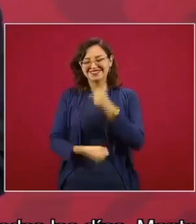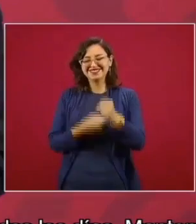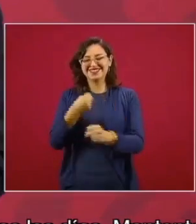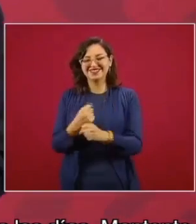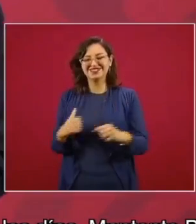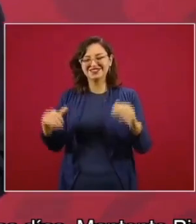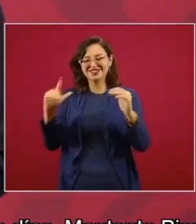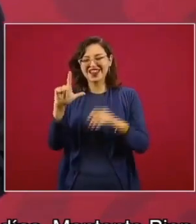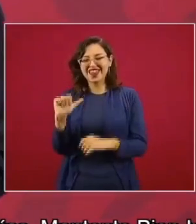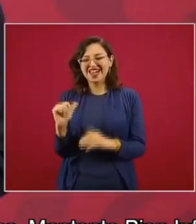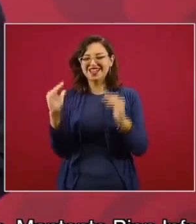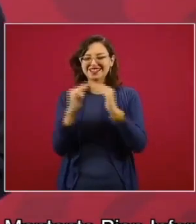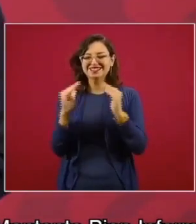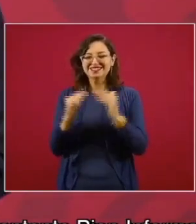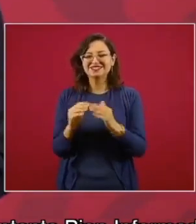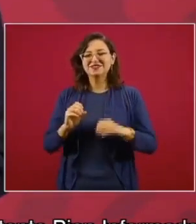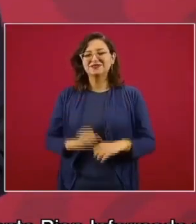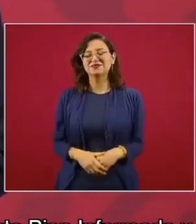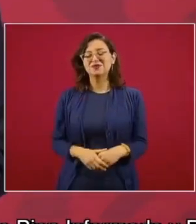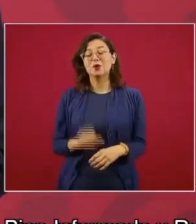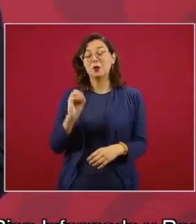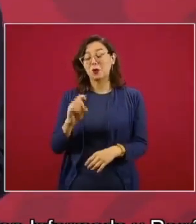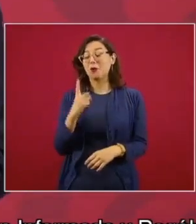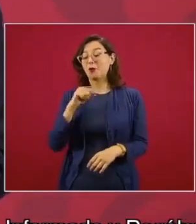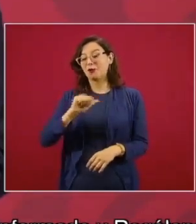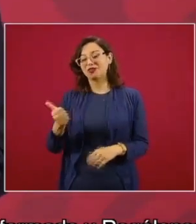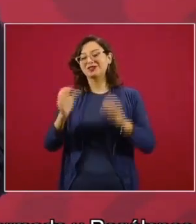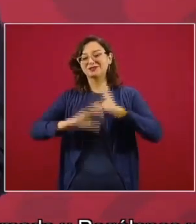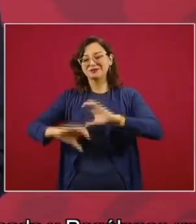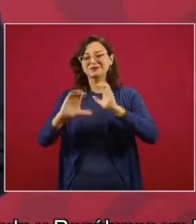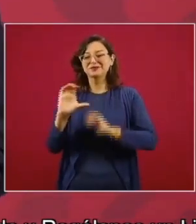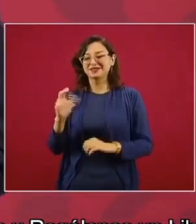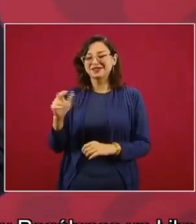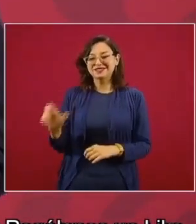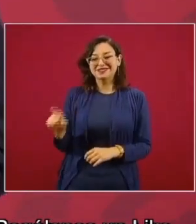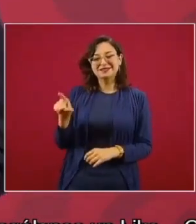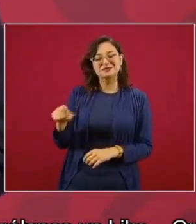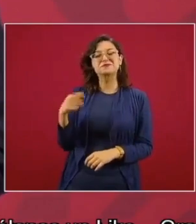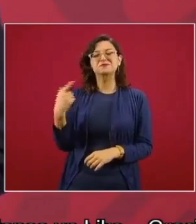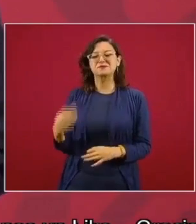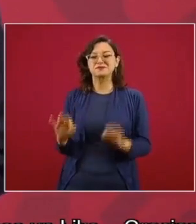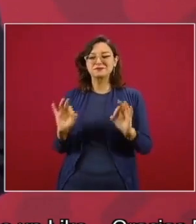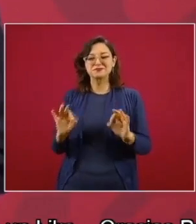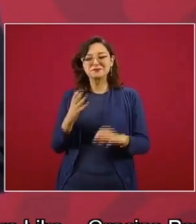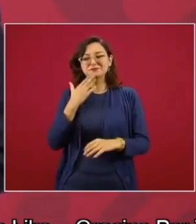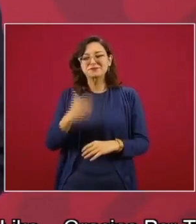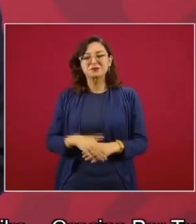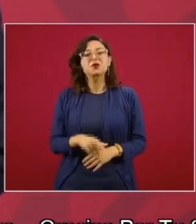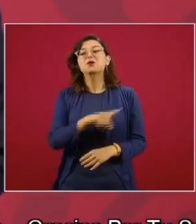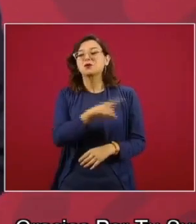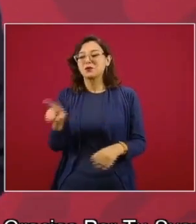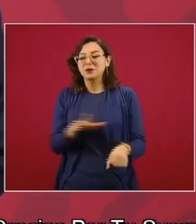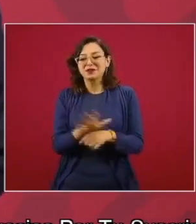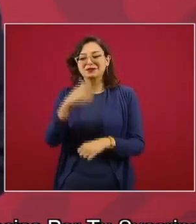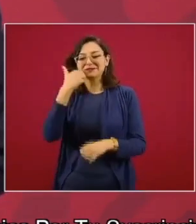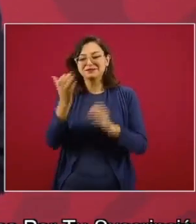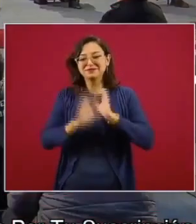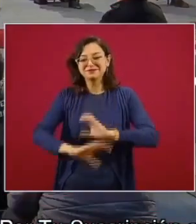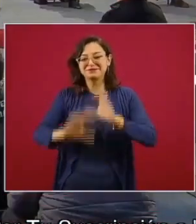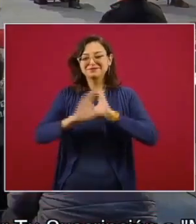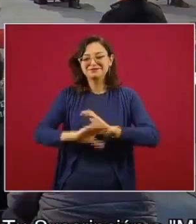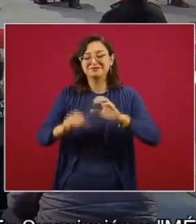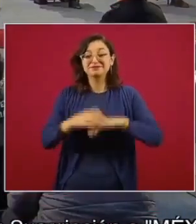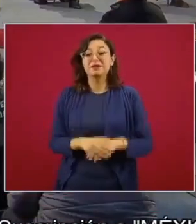o una dedicada al Che, que es buena también, pero bueno, ¿cuál quieren?